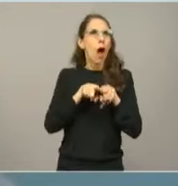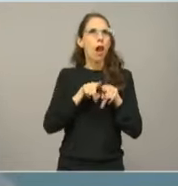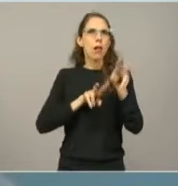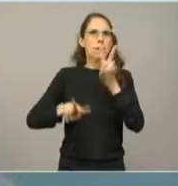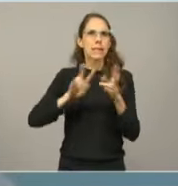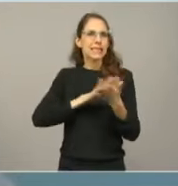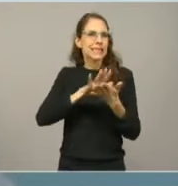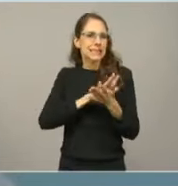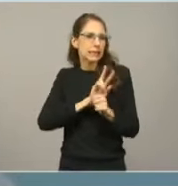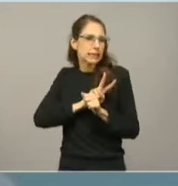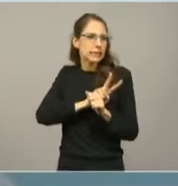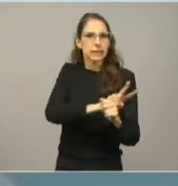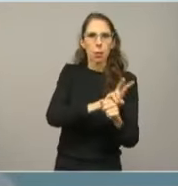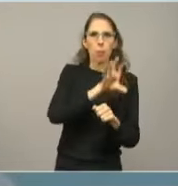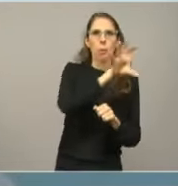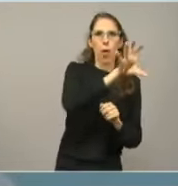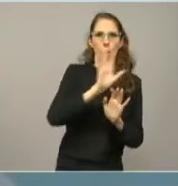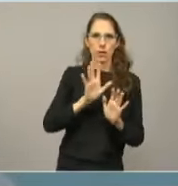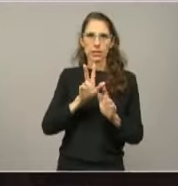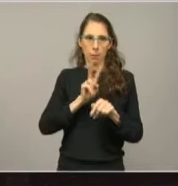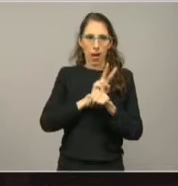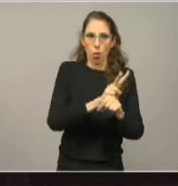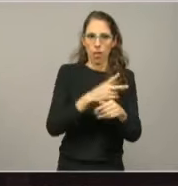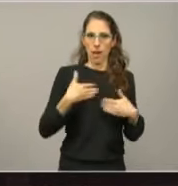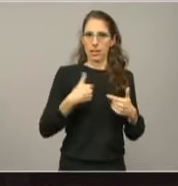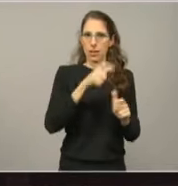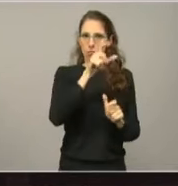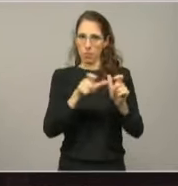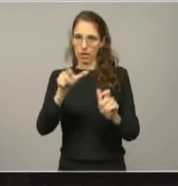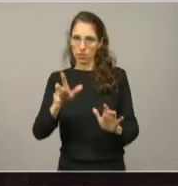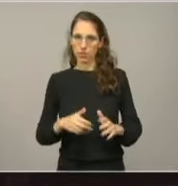la política económica nacional le impacta en la salud de la